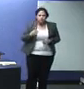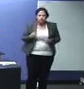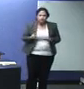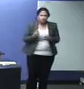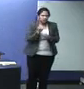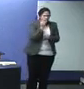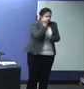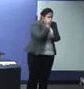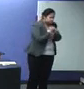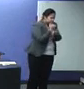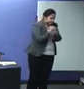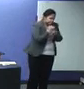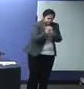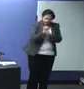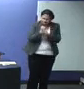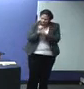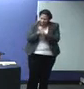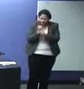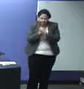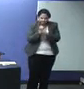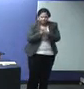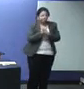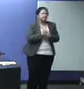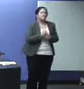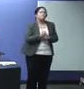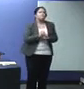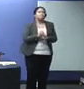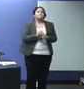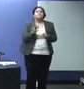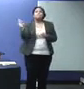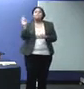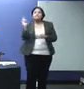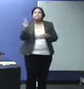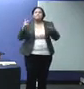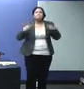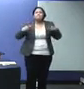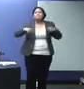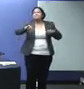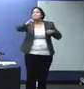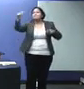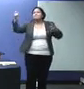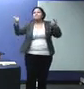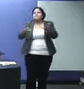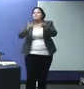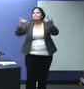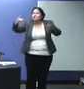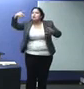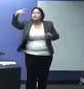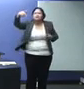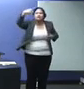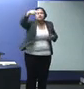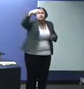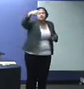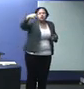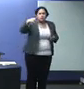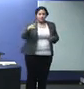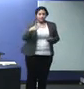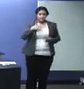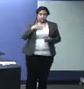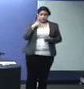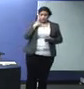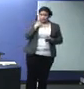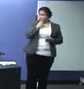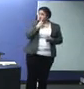modelos teóricos de aplicación general y de imponer estructuras racionales a las experiencias de la discapacidad para adoptar un punto de vista